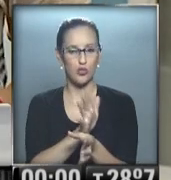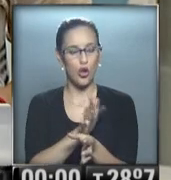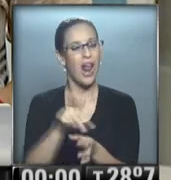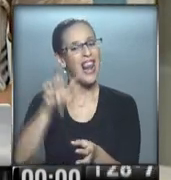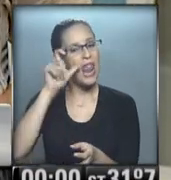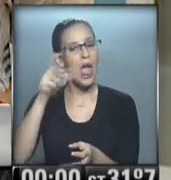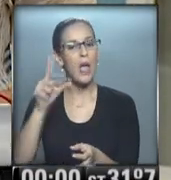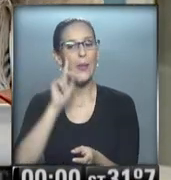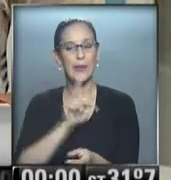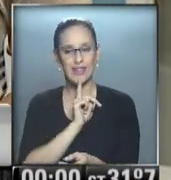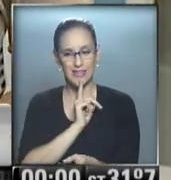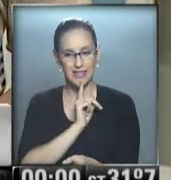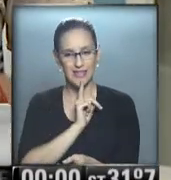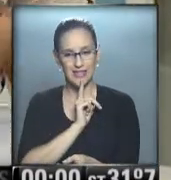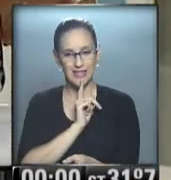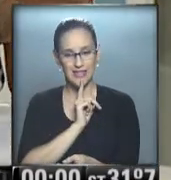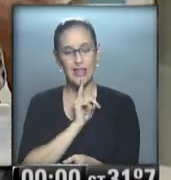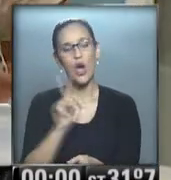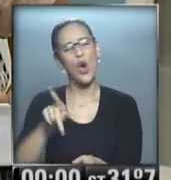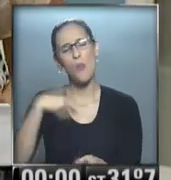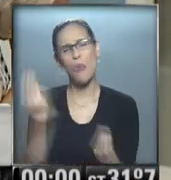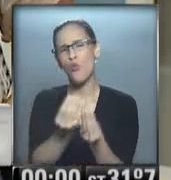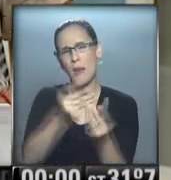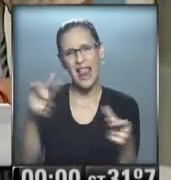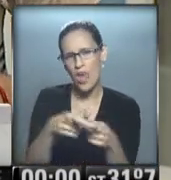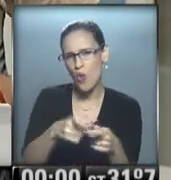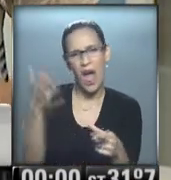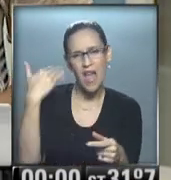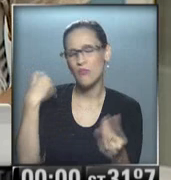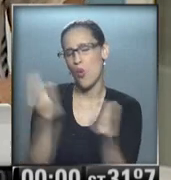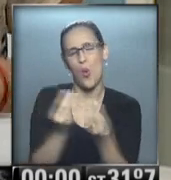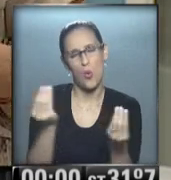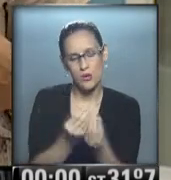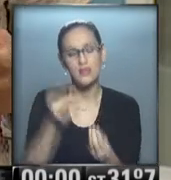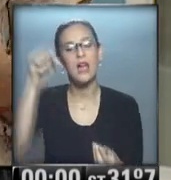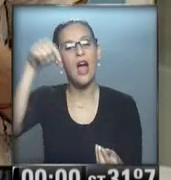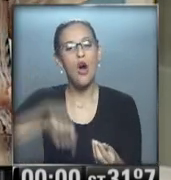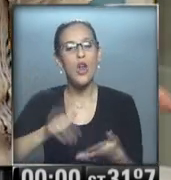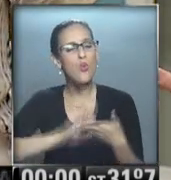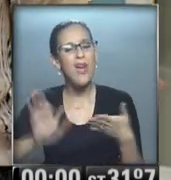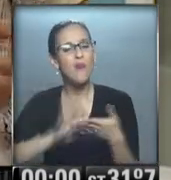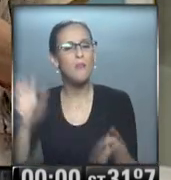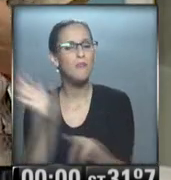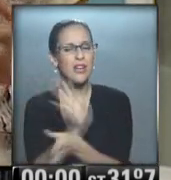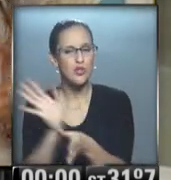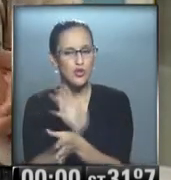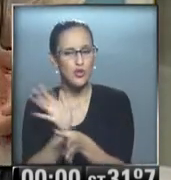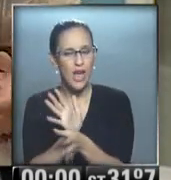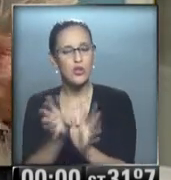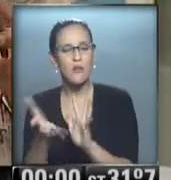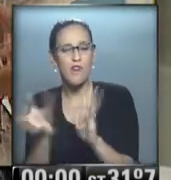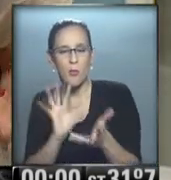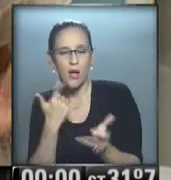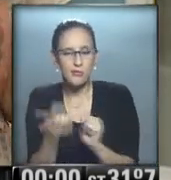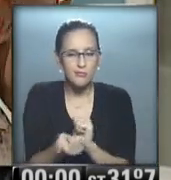Gordon-Levitt. Él es el actor de 500 días con ella, el actor de 10 cosas que odio de ti. Y lo vamos a ver aquí en un personaje que tiene que ver con la sensualidad,